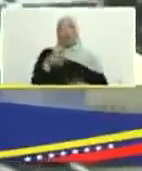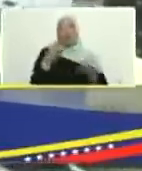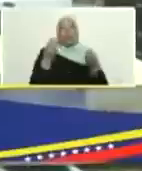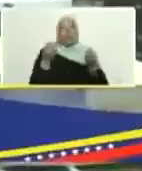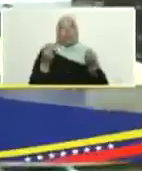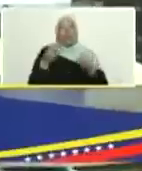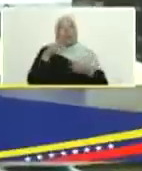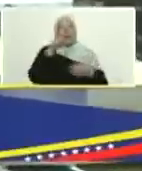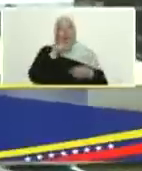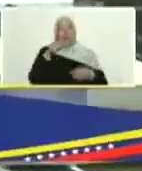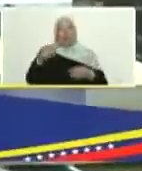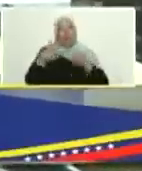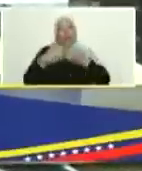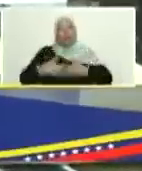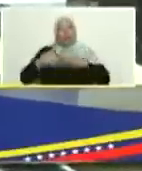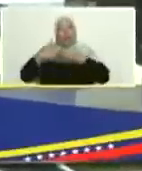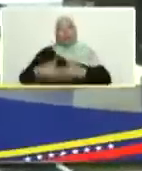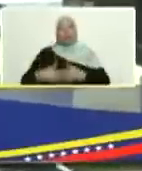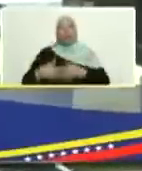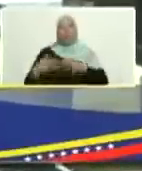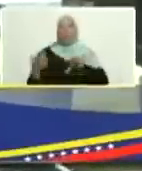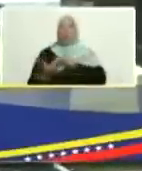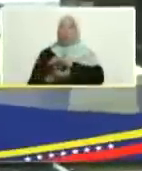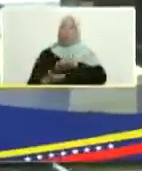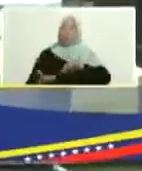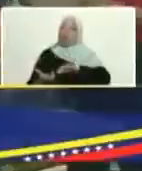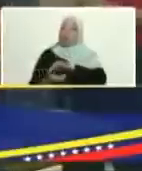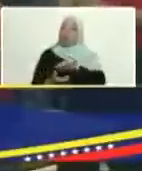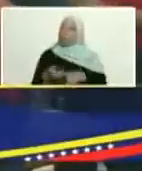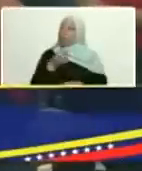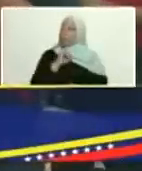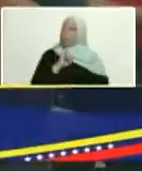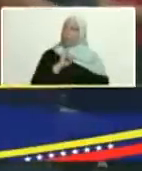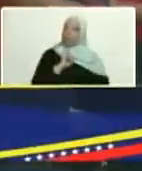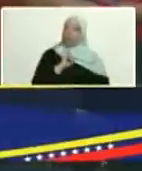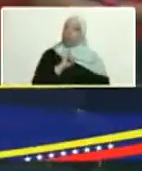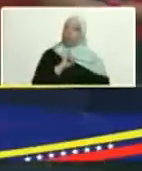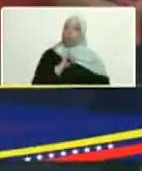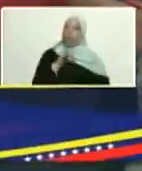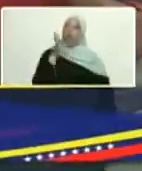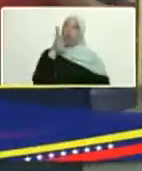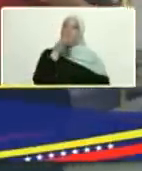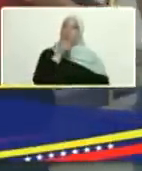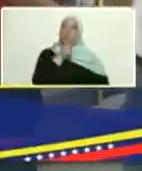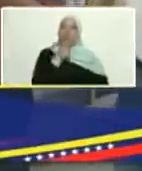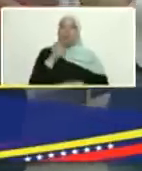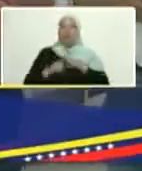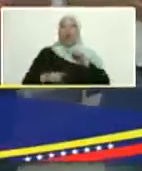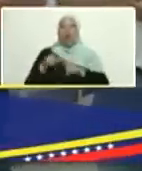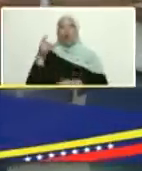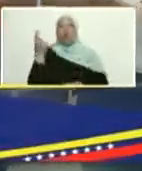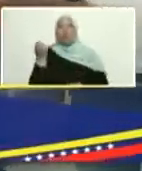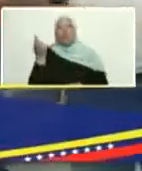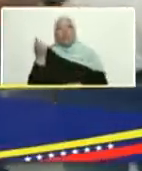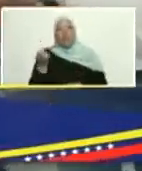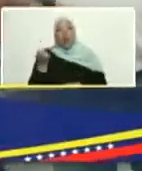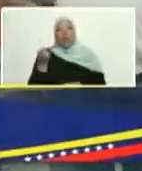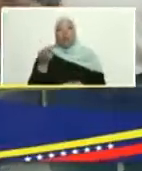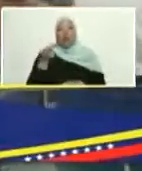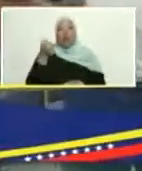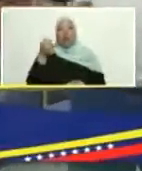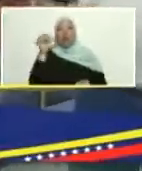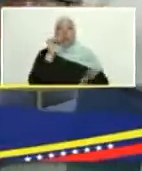empresas sufrieron también. Esto generó, en este caso, una escasez de insumos, tanto en materia prima y